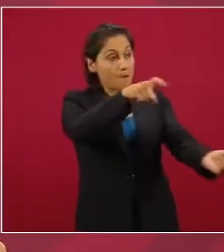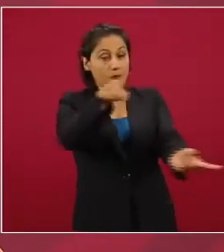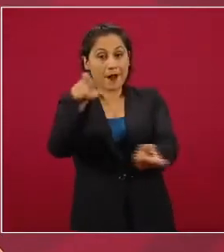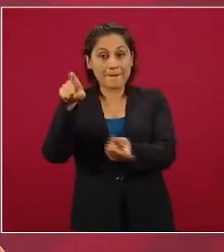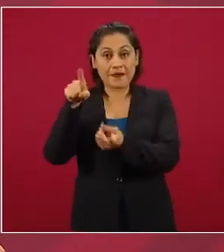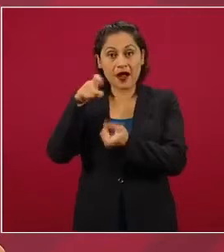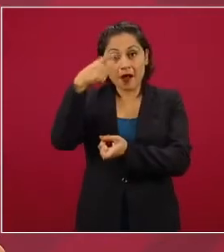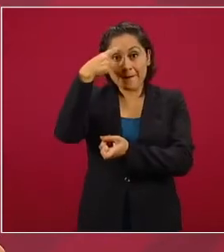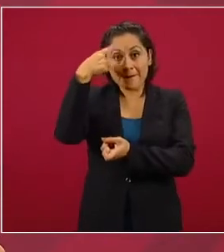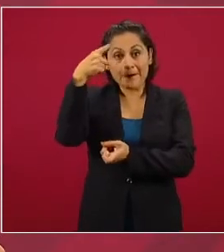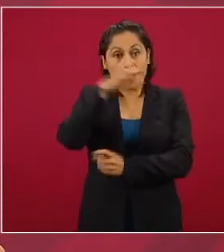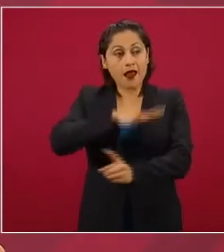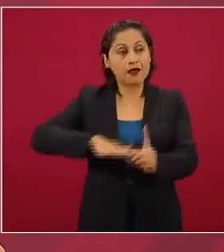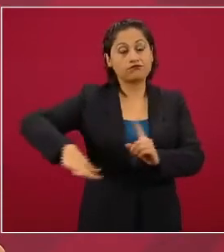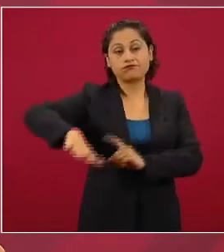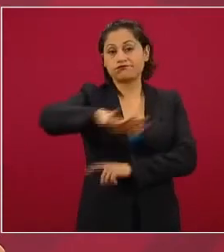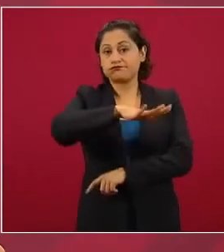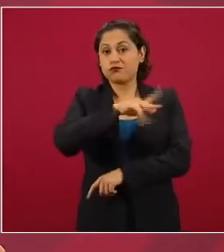del pueblo,